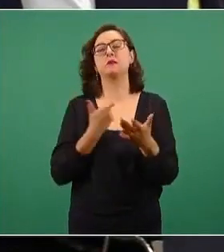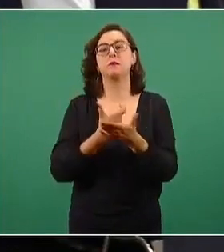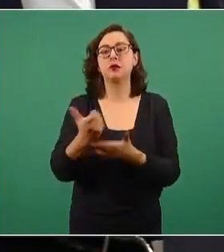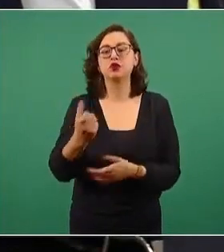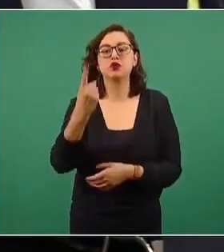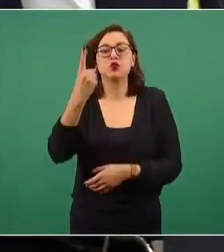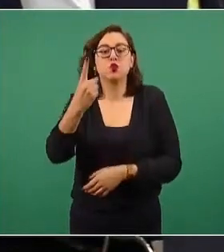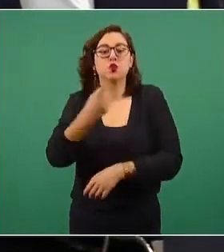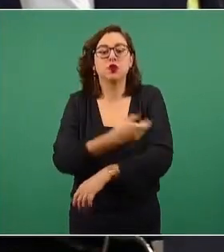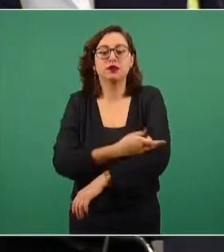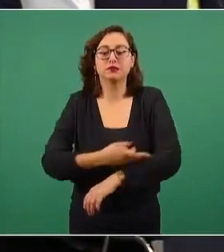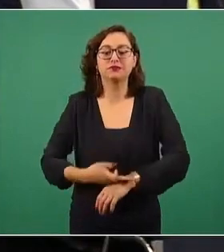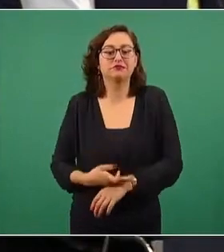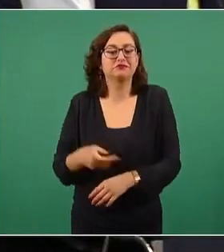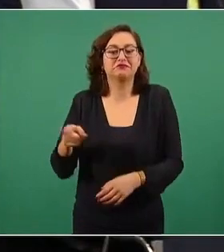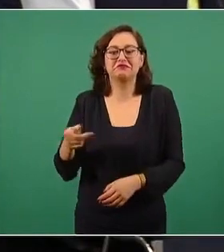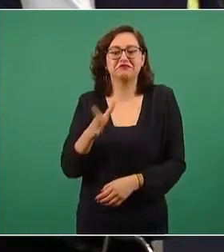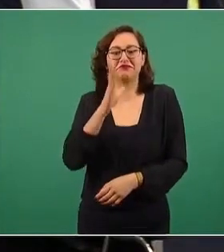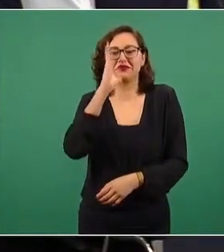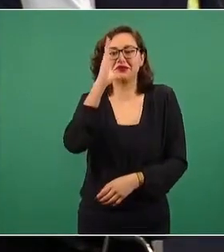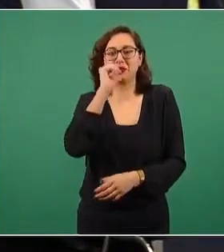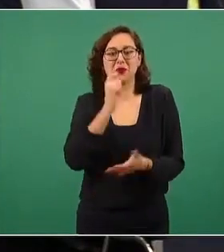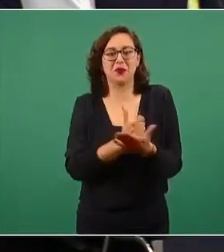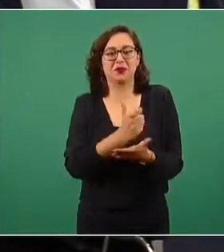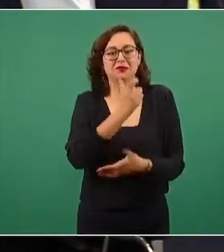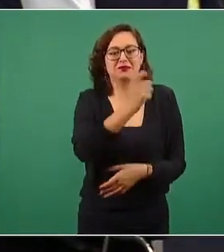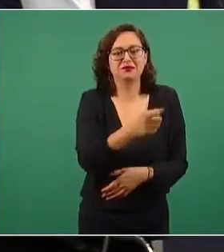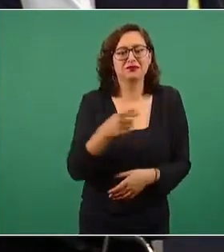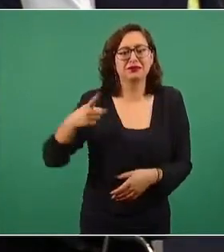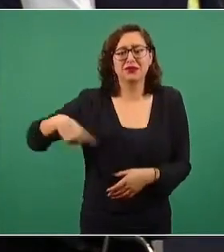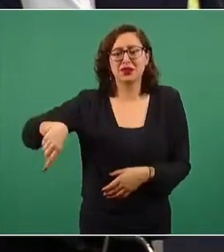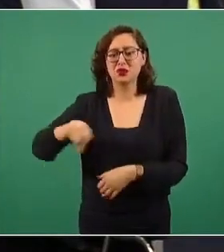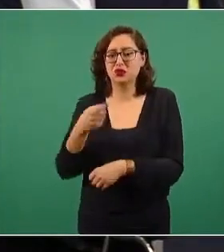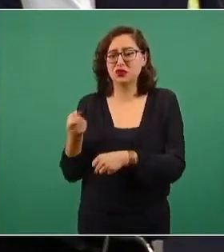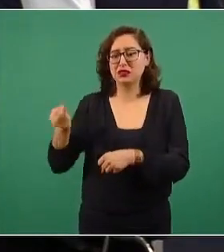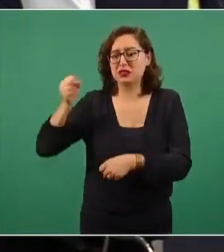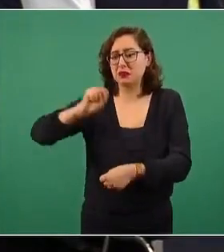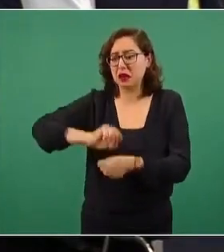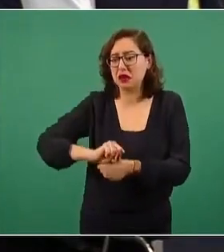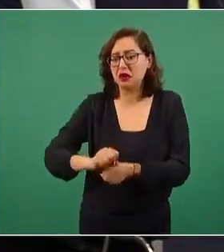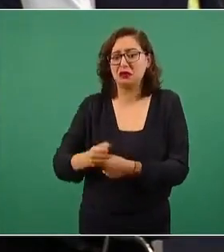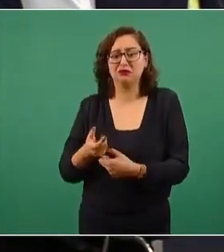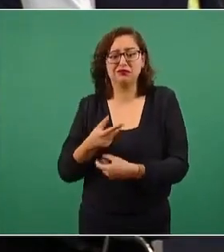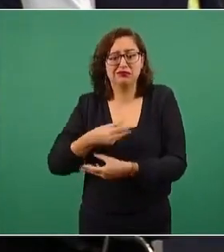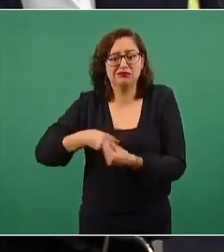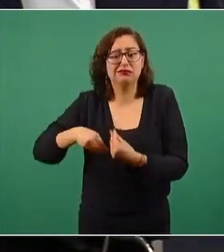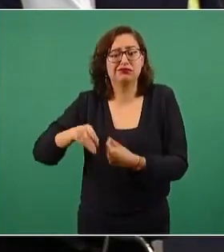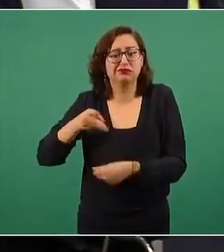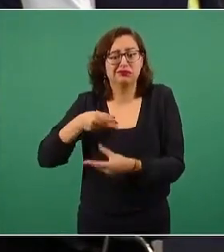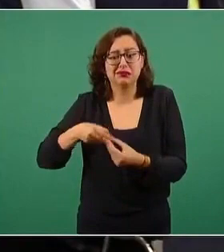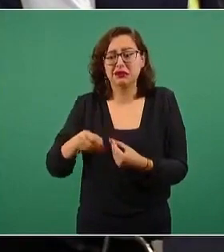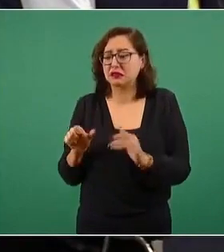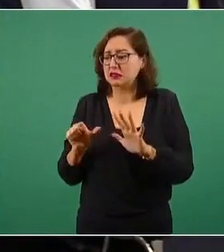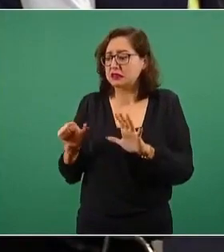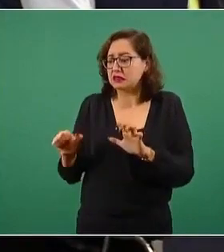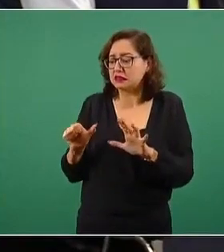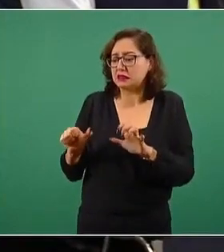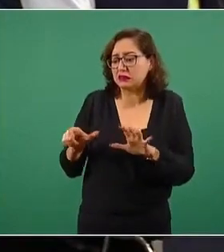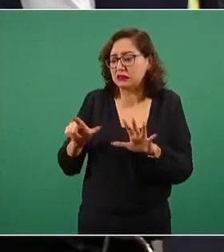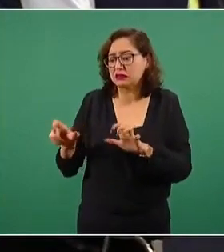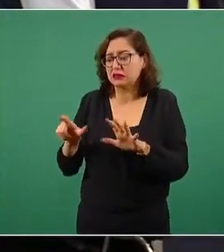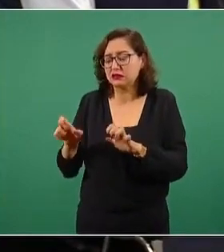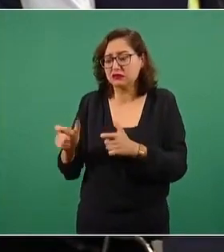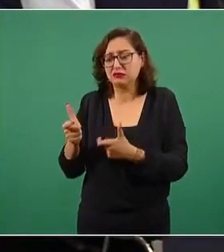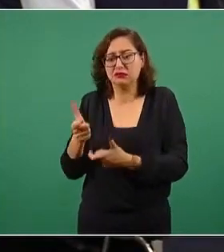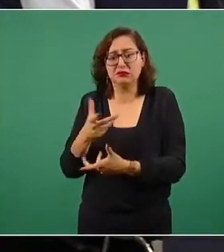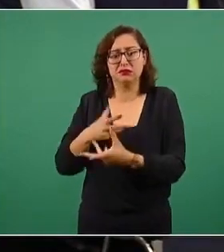impagables, ya que los afectados suelen ganar semanalmente entre 600 y 700 pesos. Esta situación se endurece